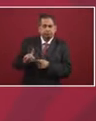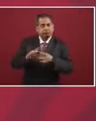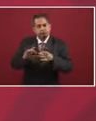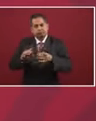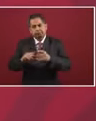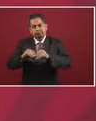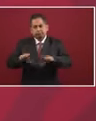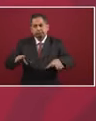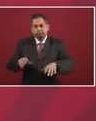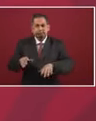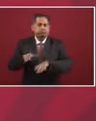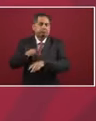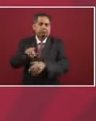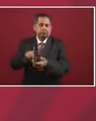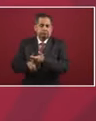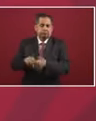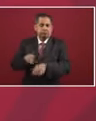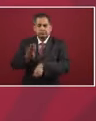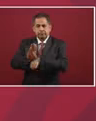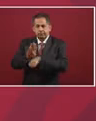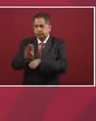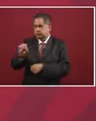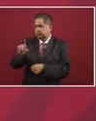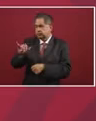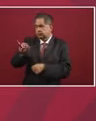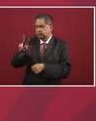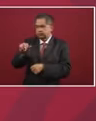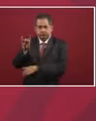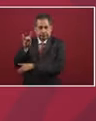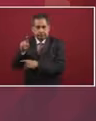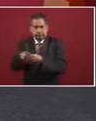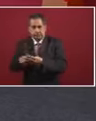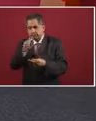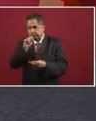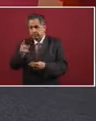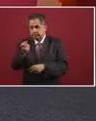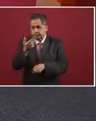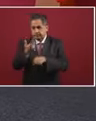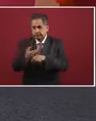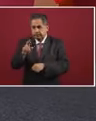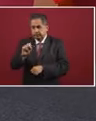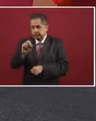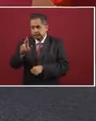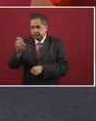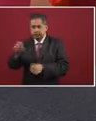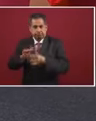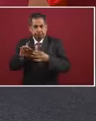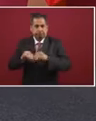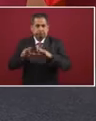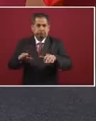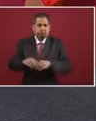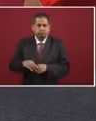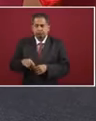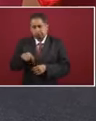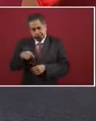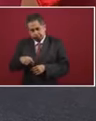en el caso Bolivia la Secretaría de Relaciones Exteriores. En el